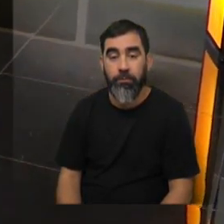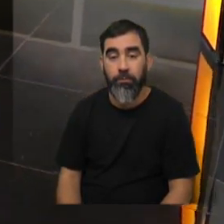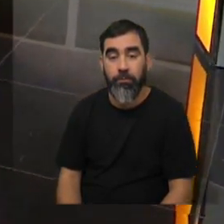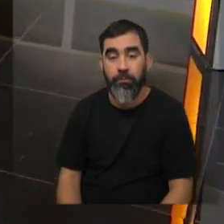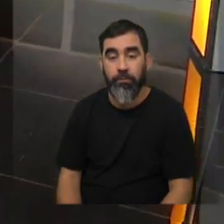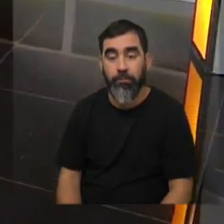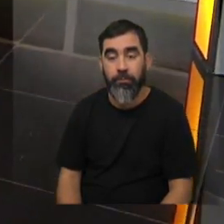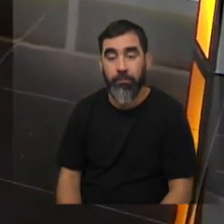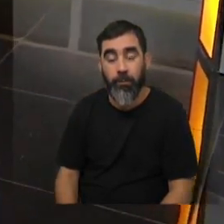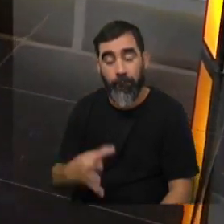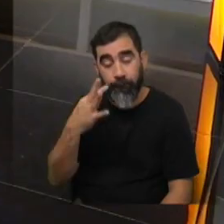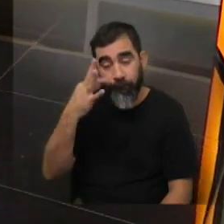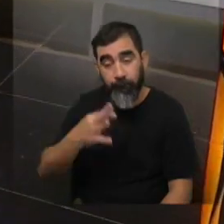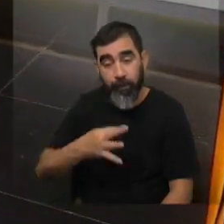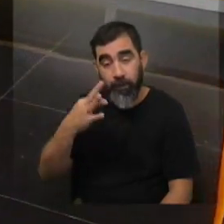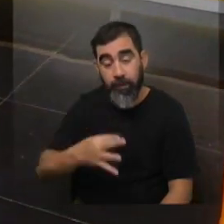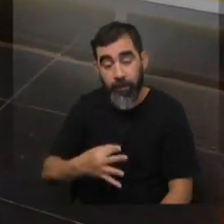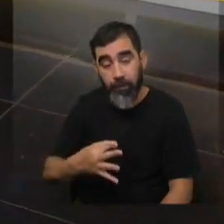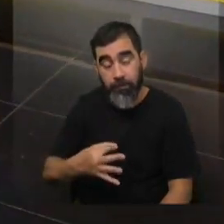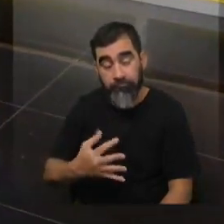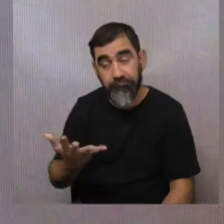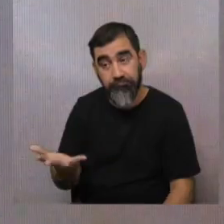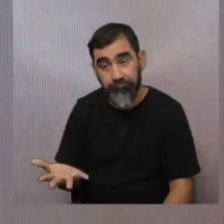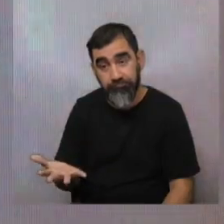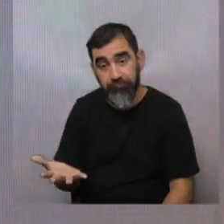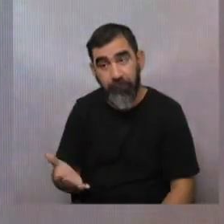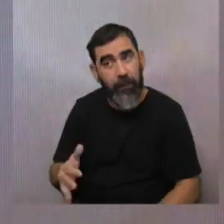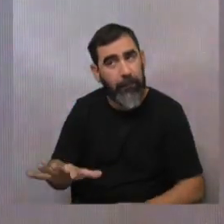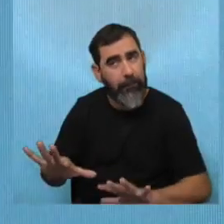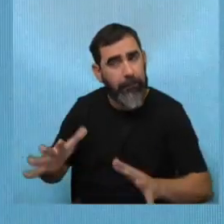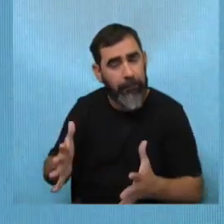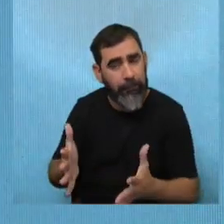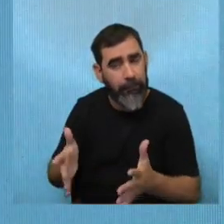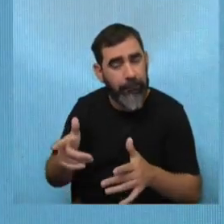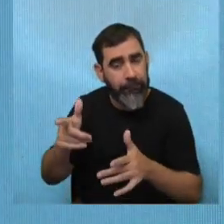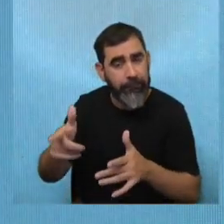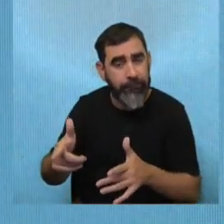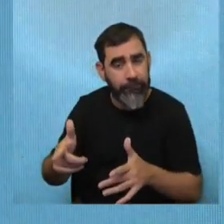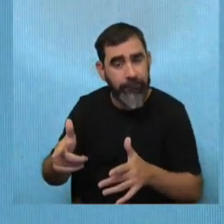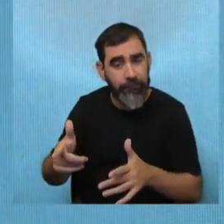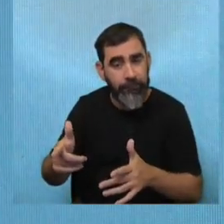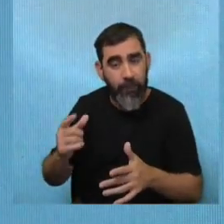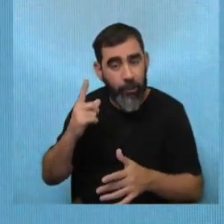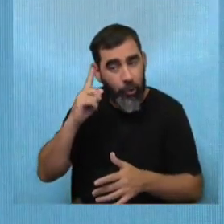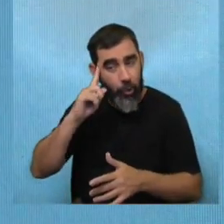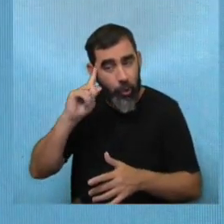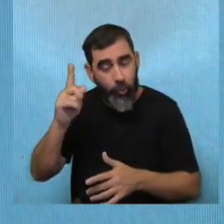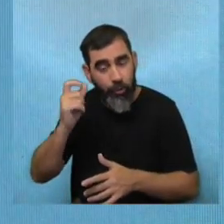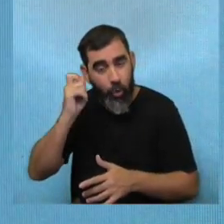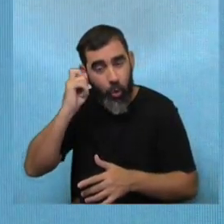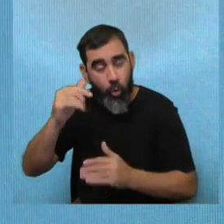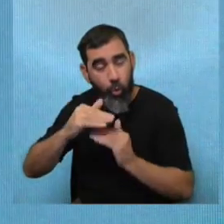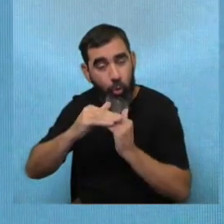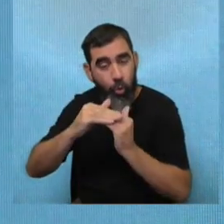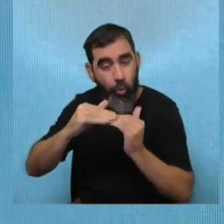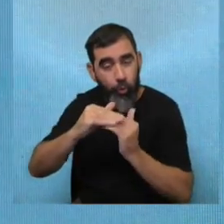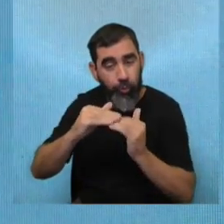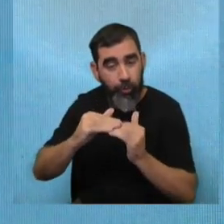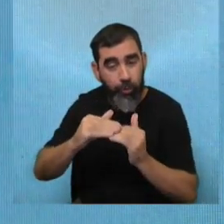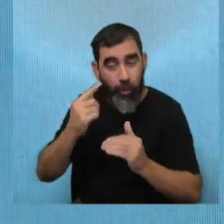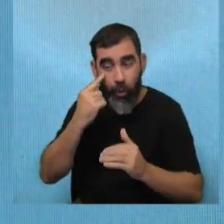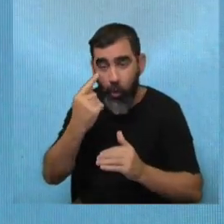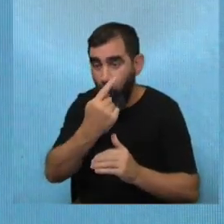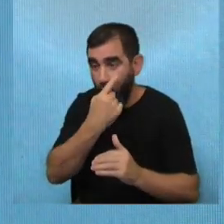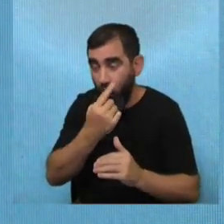La verdad, Alexandra, que uno diría, ¿qué es lo que puede ser que no sepamos de los conocimientos básicos de nuestros ojos?